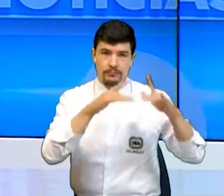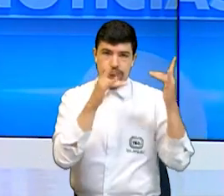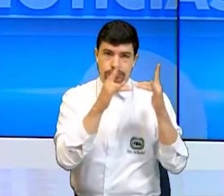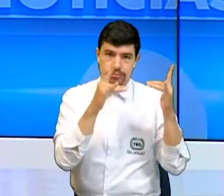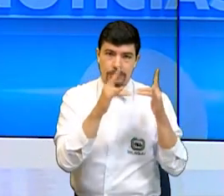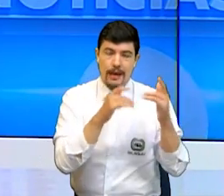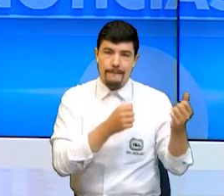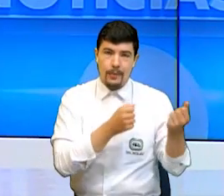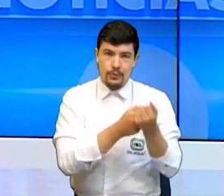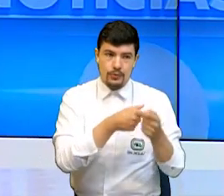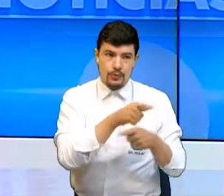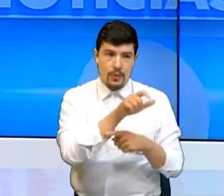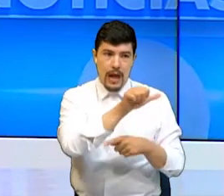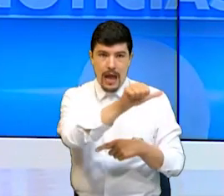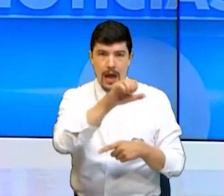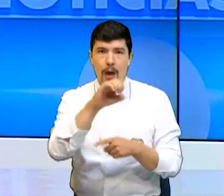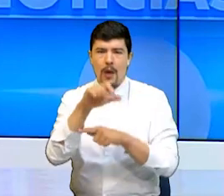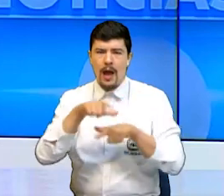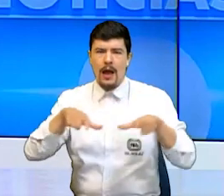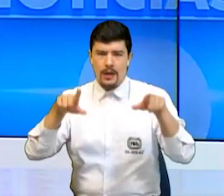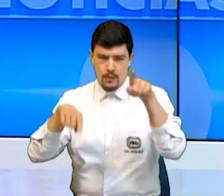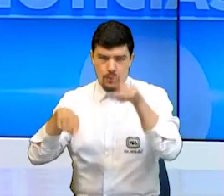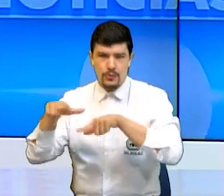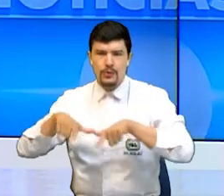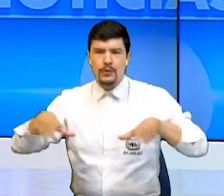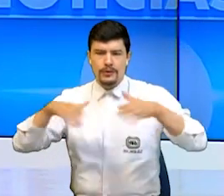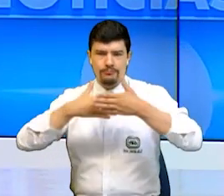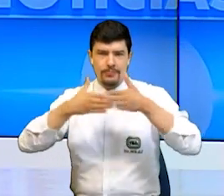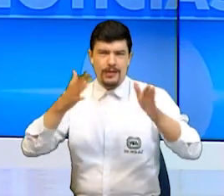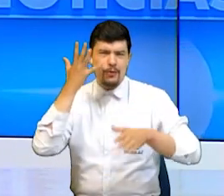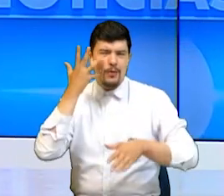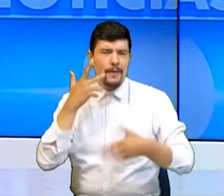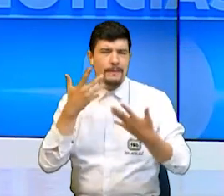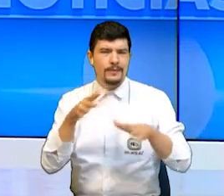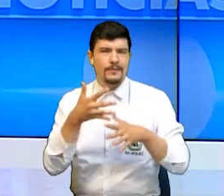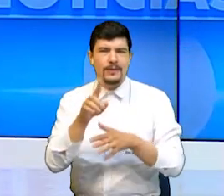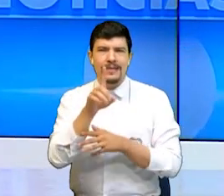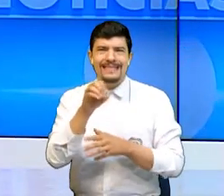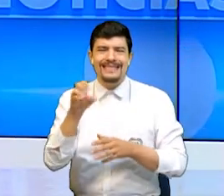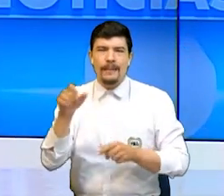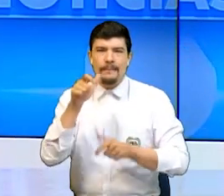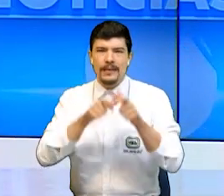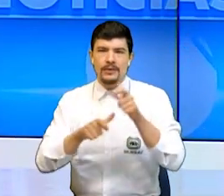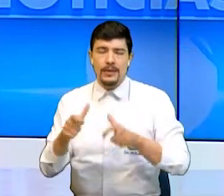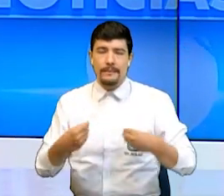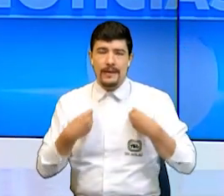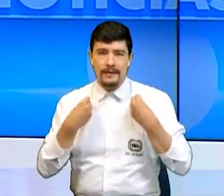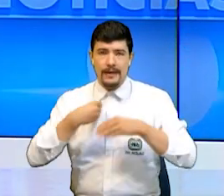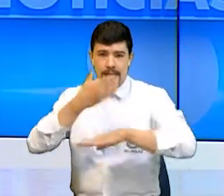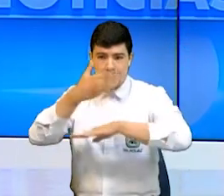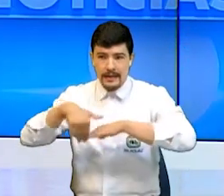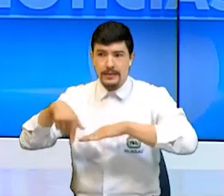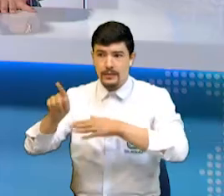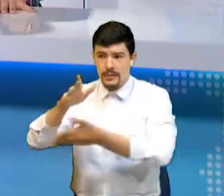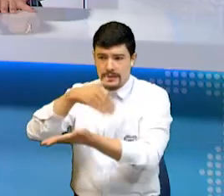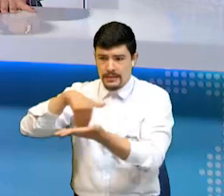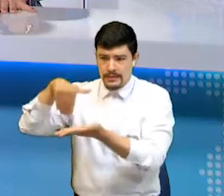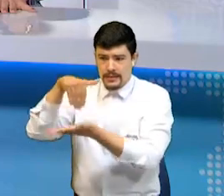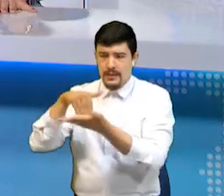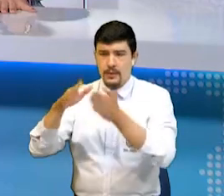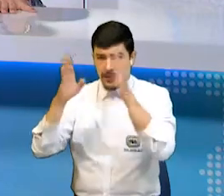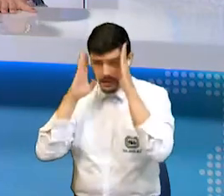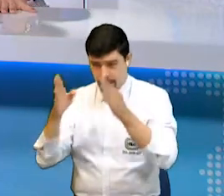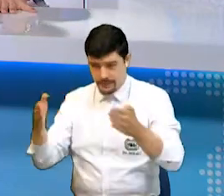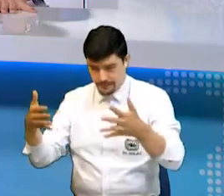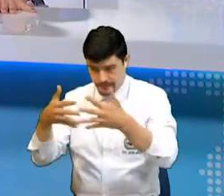son algunos de los espacios de los cuales gozarán diariamente alrededor de 100 habitantes de la calle en el centro de atención integral pues